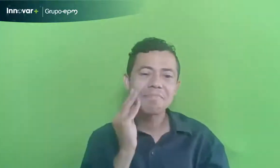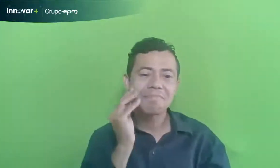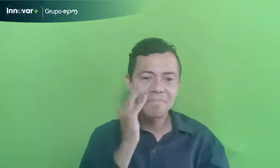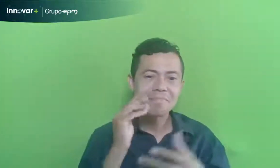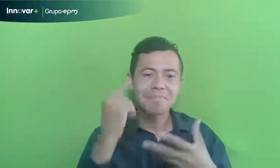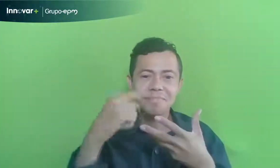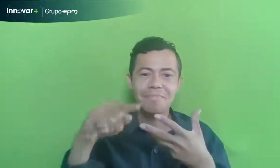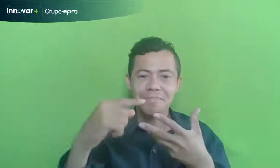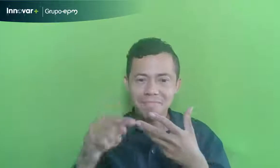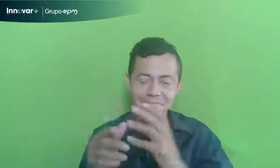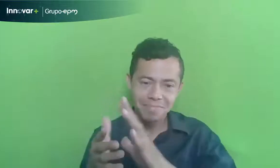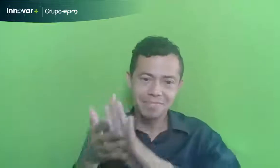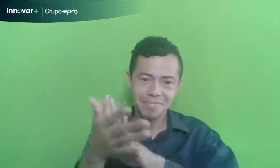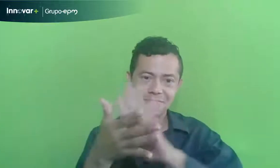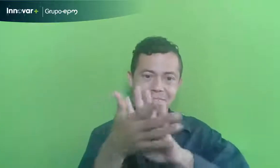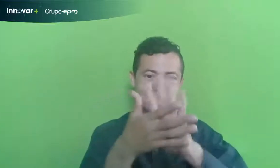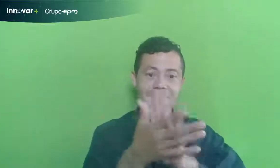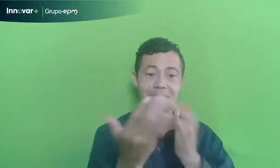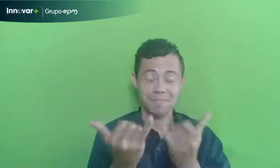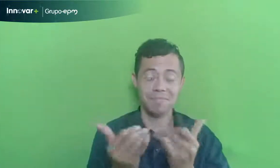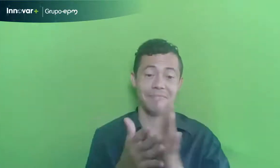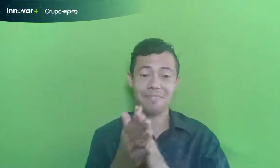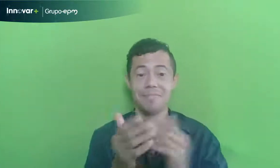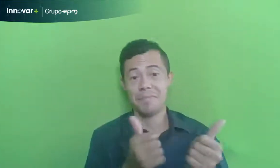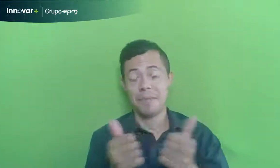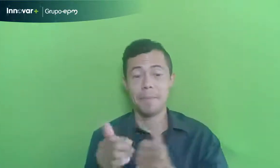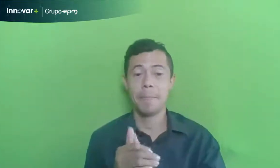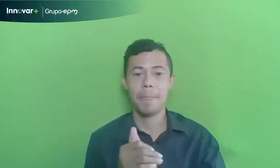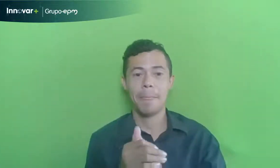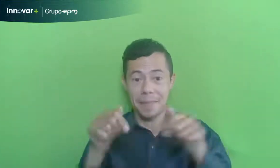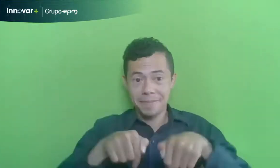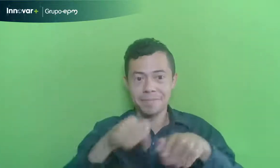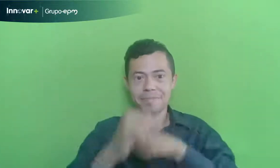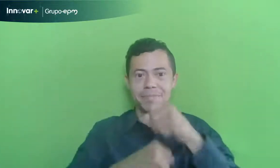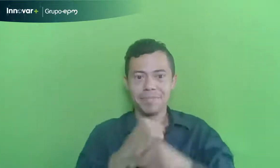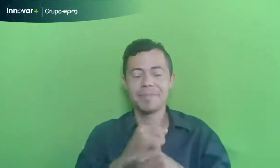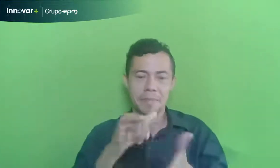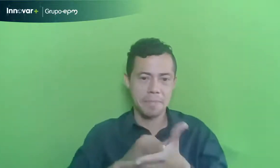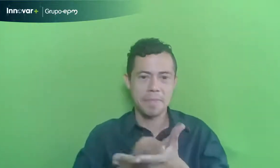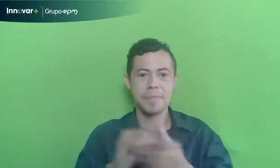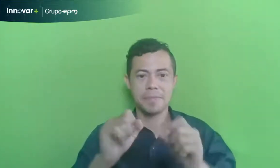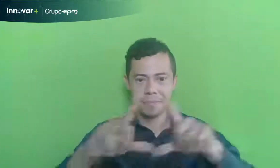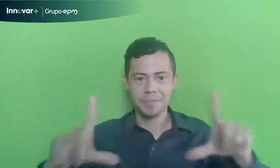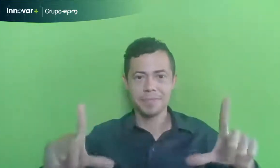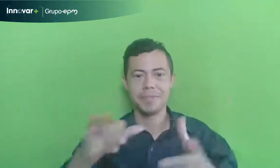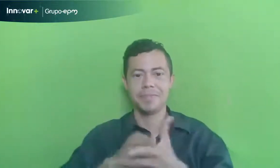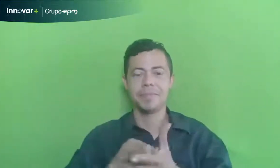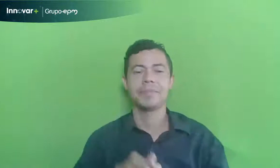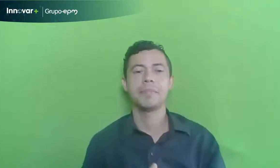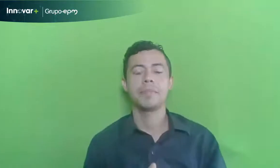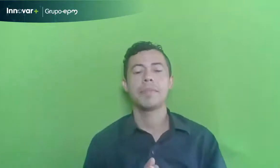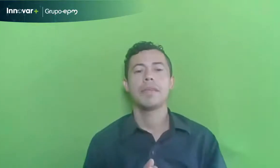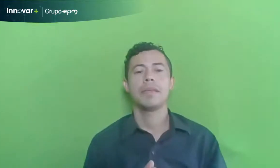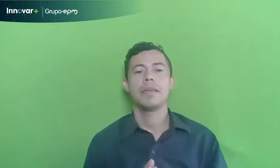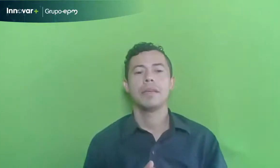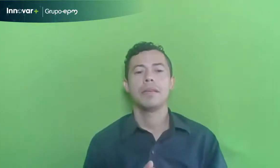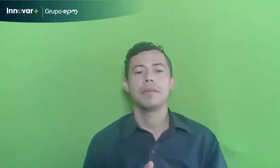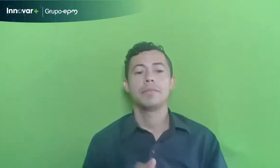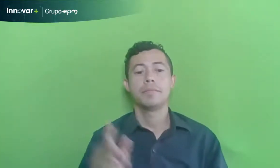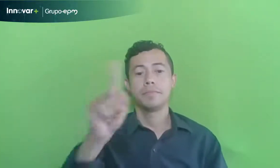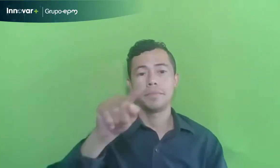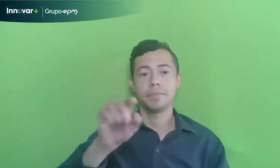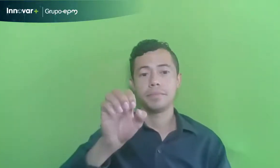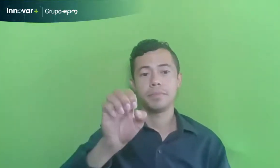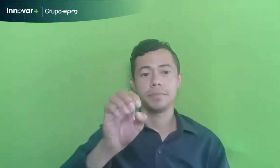de experiencias que estamos viviendo este año. Este año en este evento. Sebastián Ortega Jiménez, a través